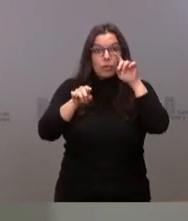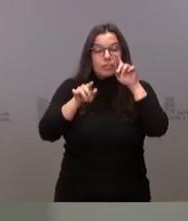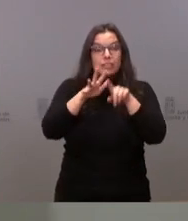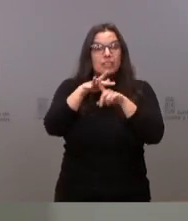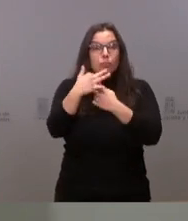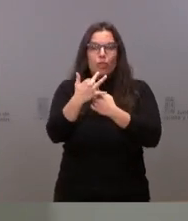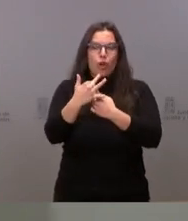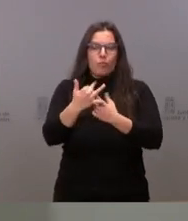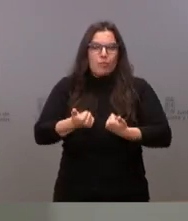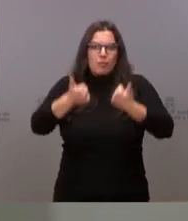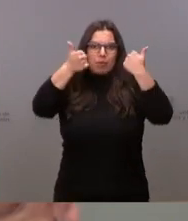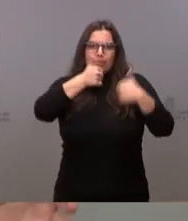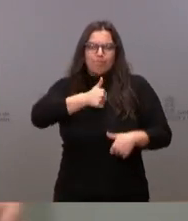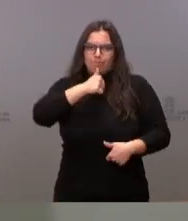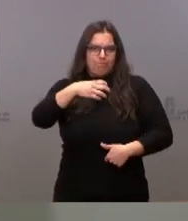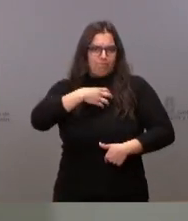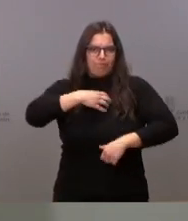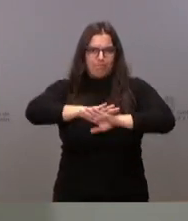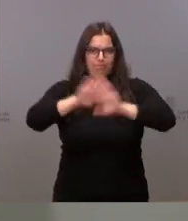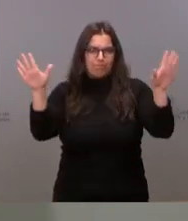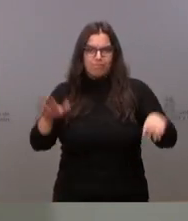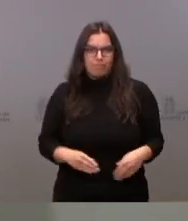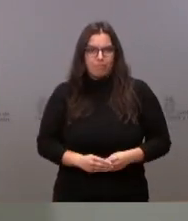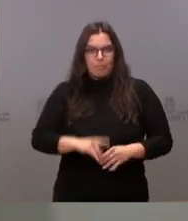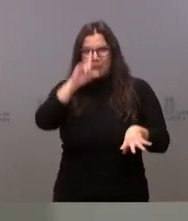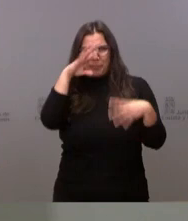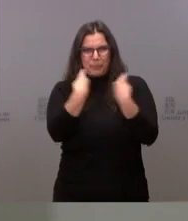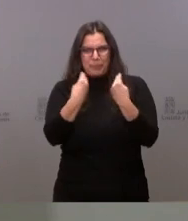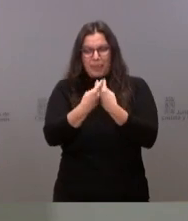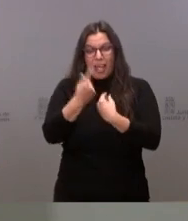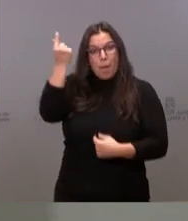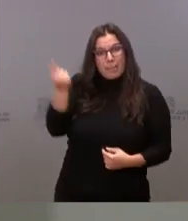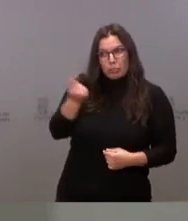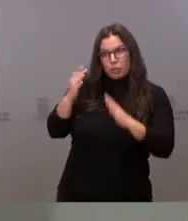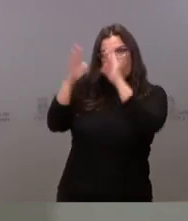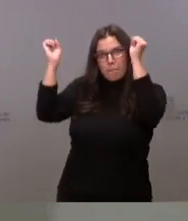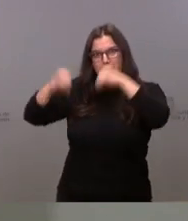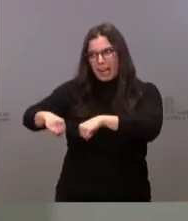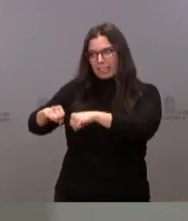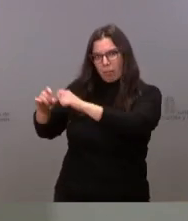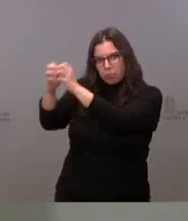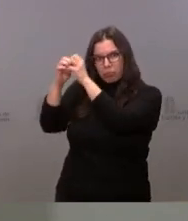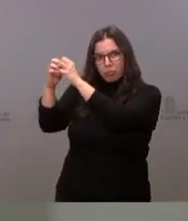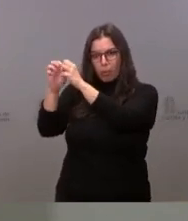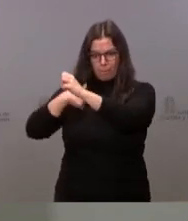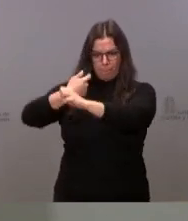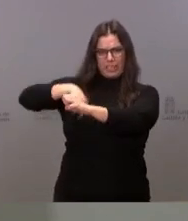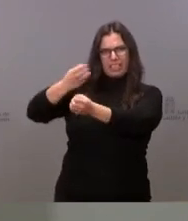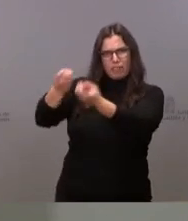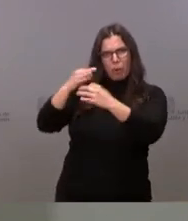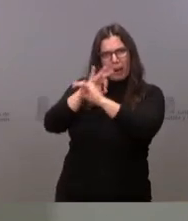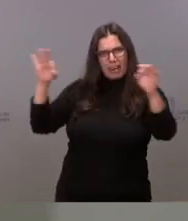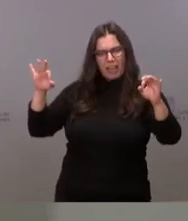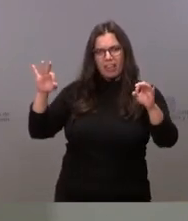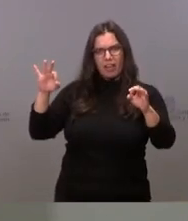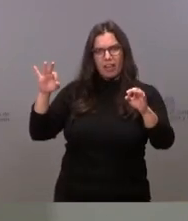es insostenible. No es de recibo que se pacten unos presupuestos a espaldas del presidente. No es un